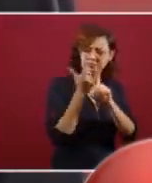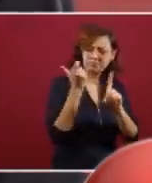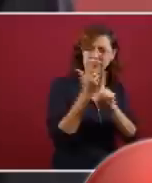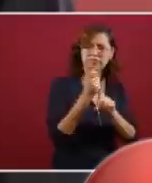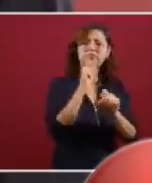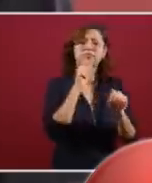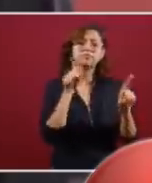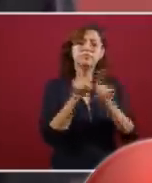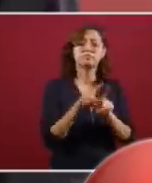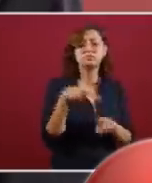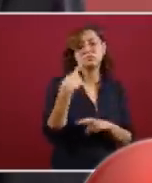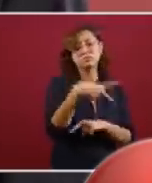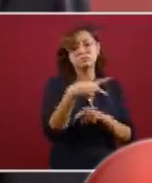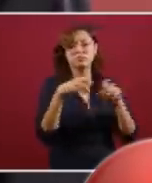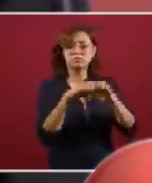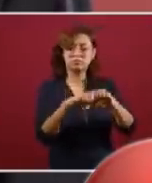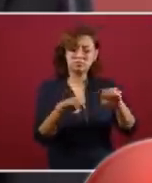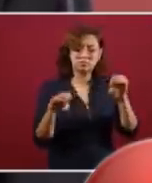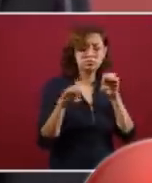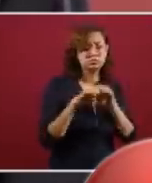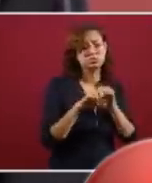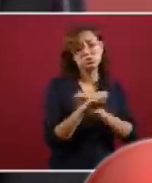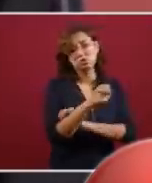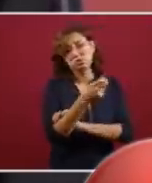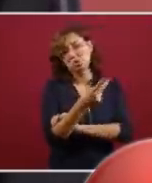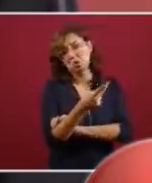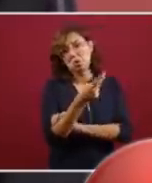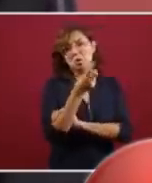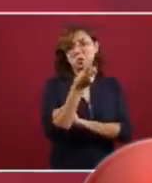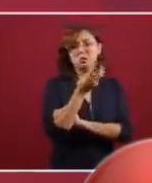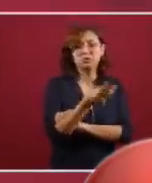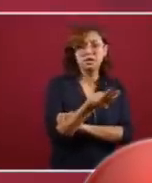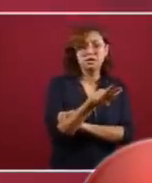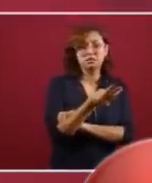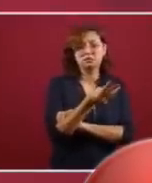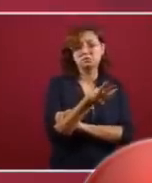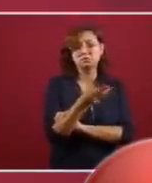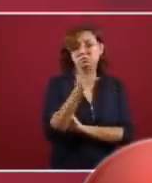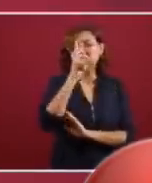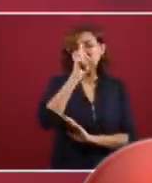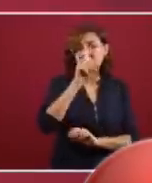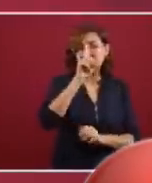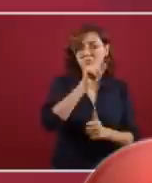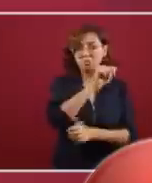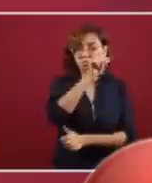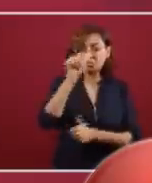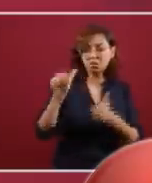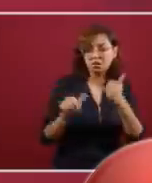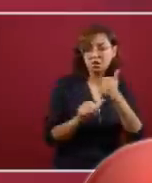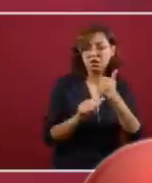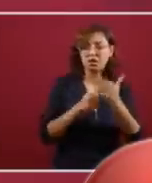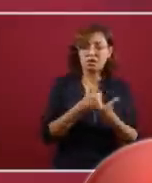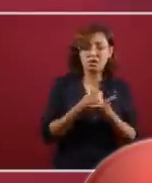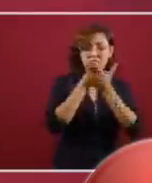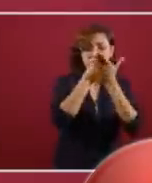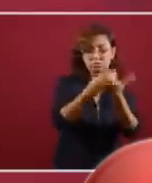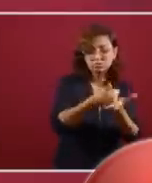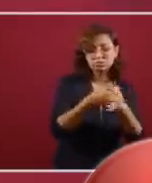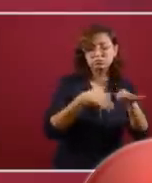sino dos, tres asesores, ayudantes,